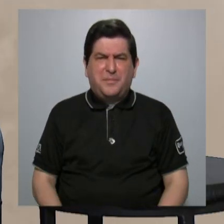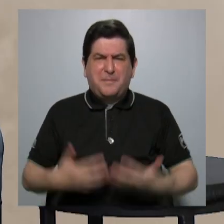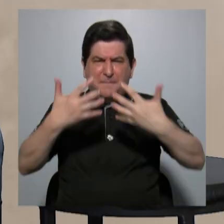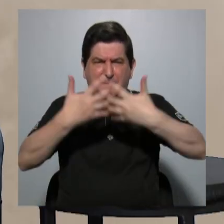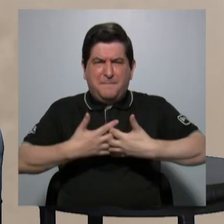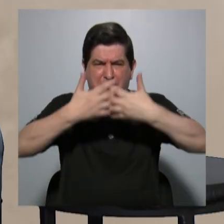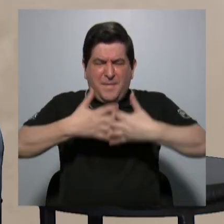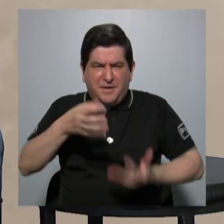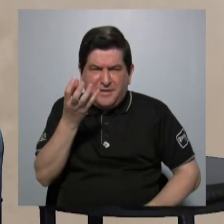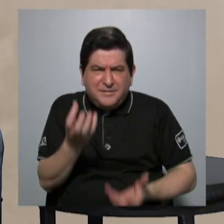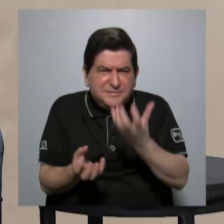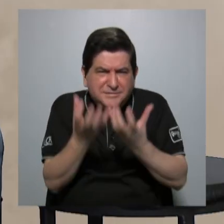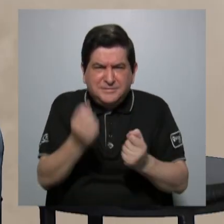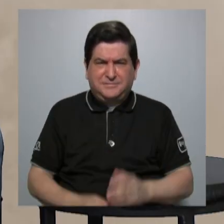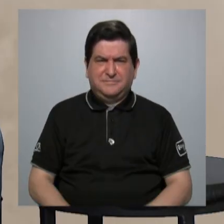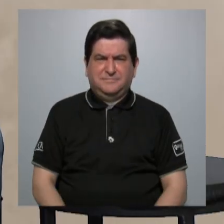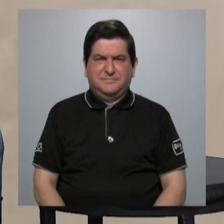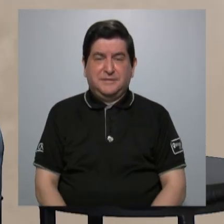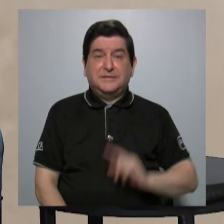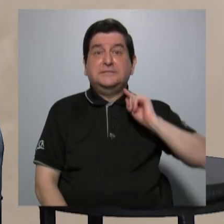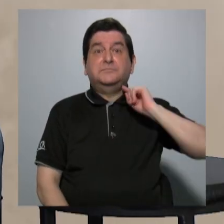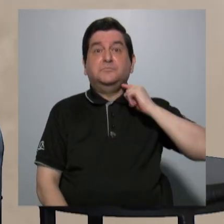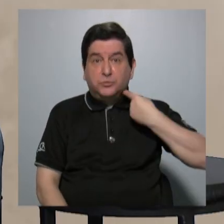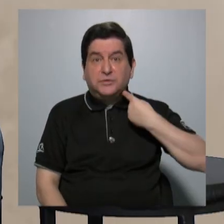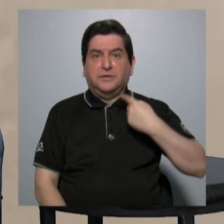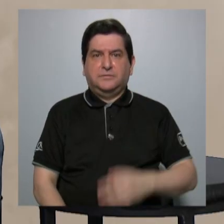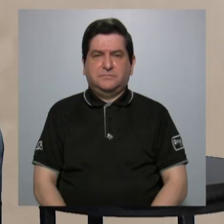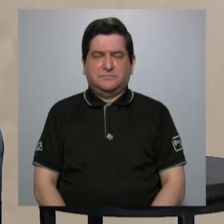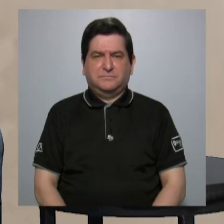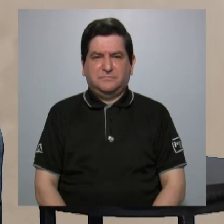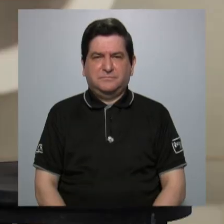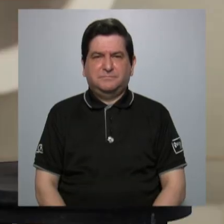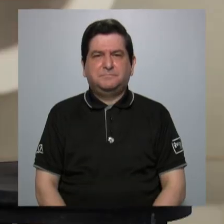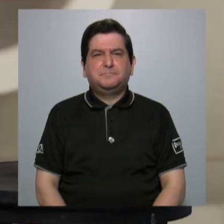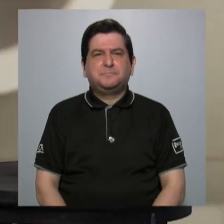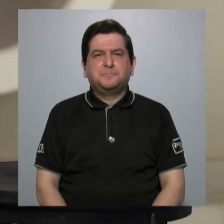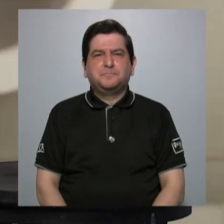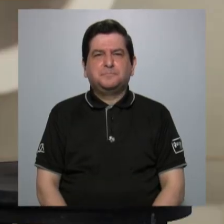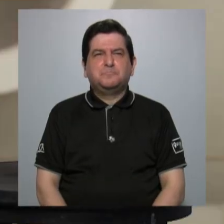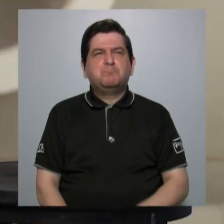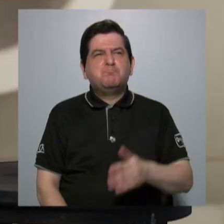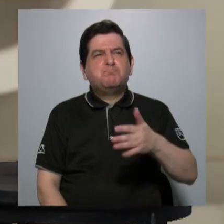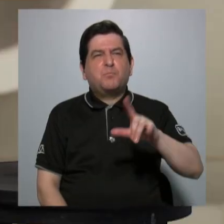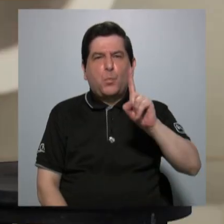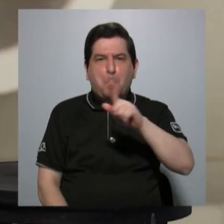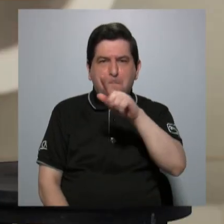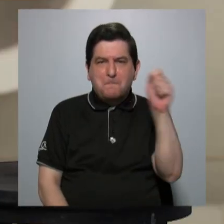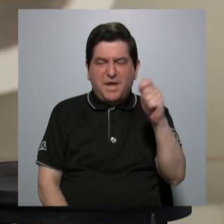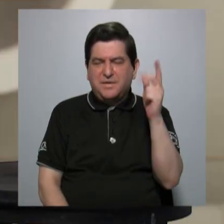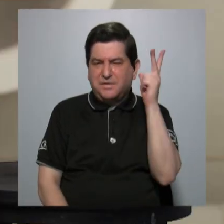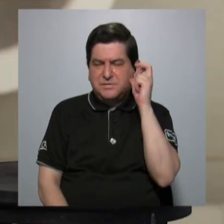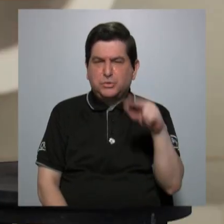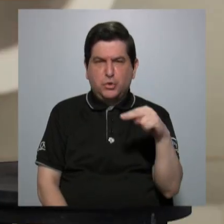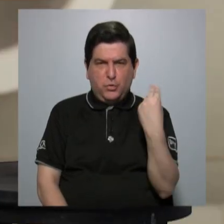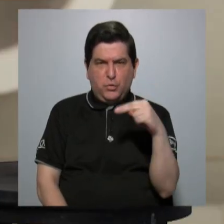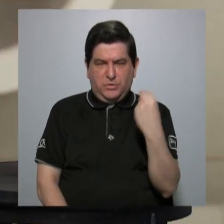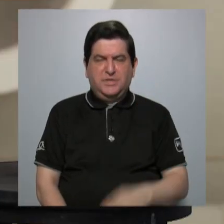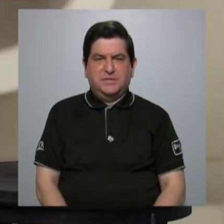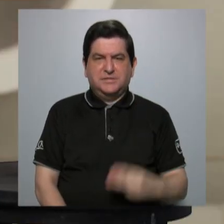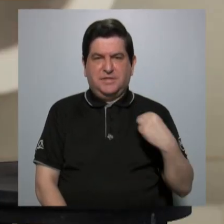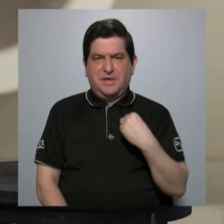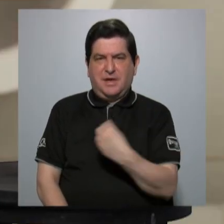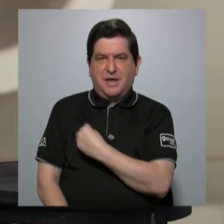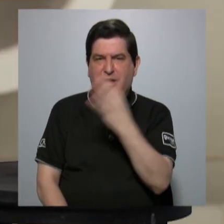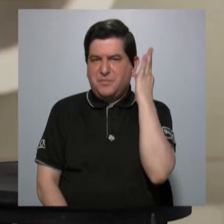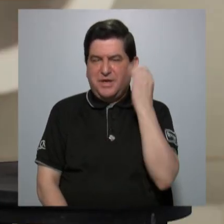de un incinerador carísimo? Sí, hace aproximadamente un mes escuché en las noticias que